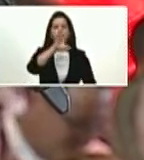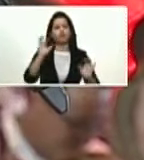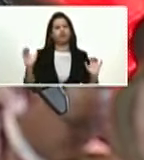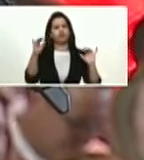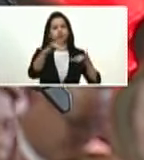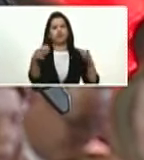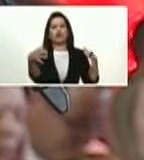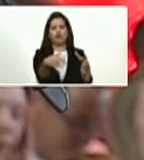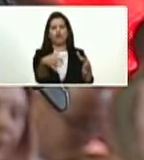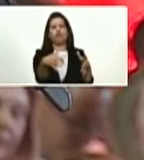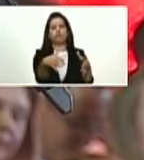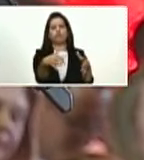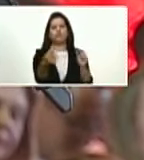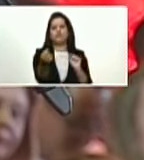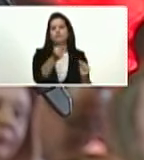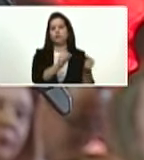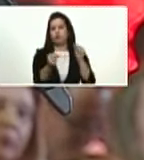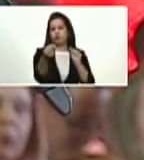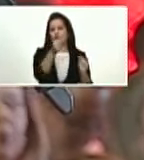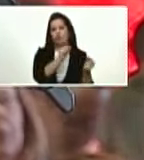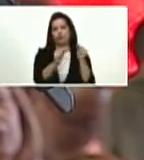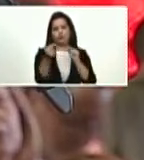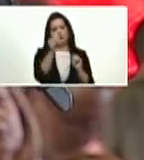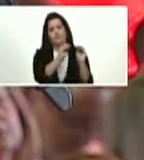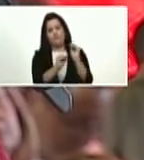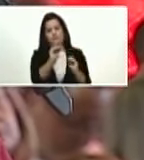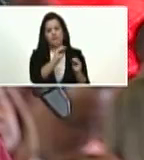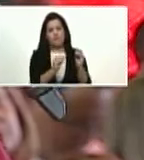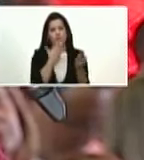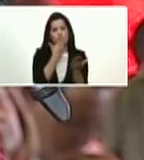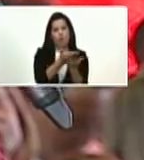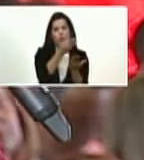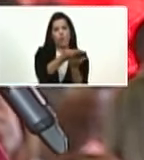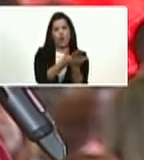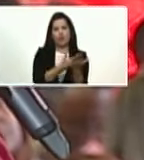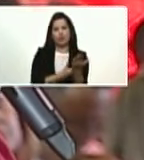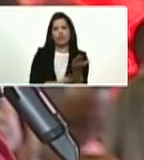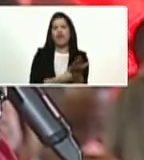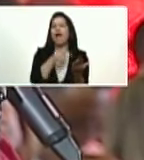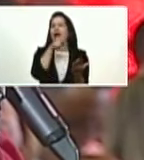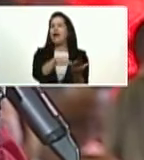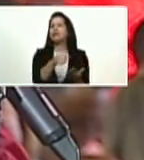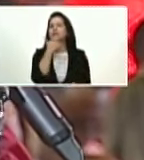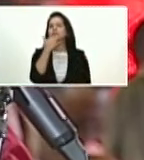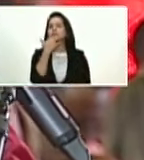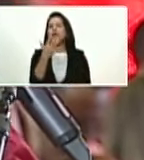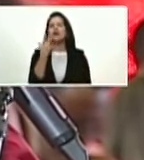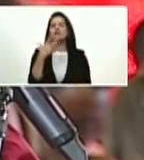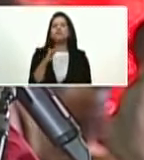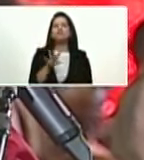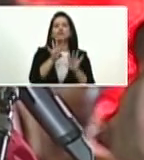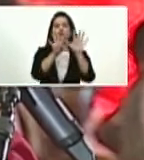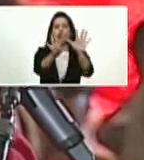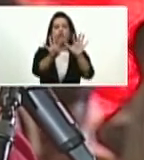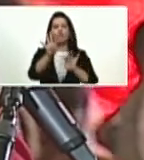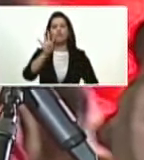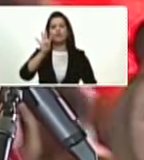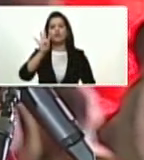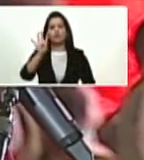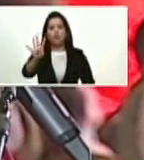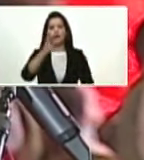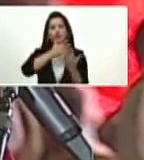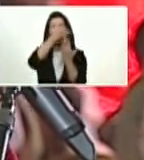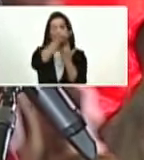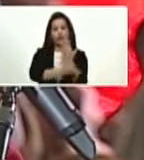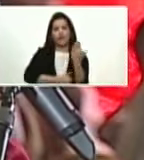llegando a aproximadamente 94 proyectos